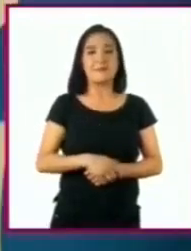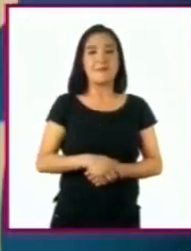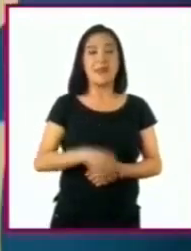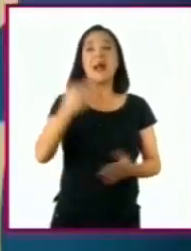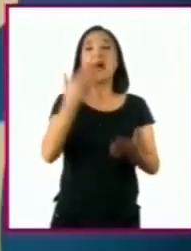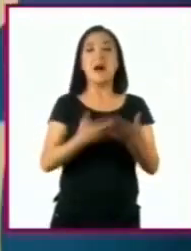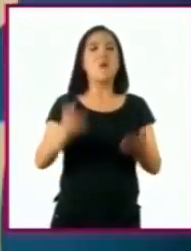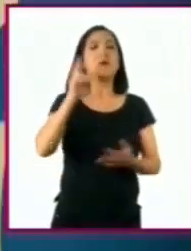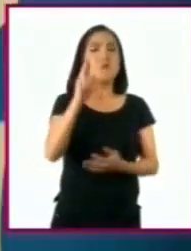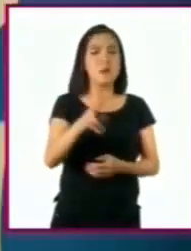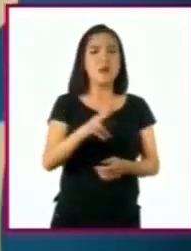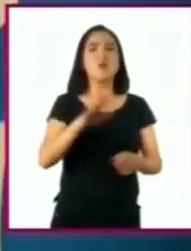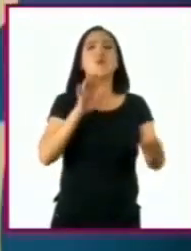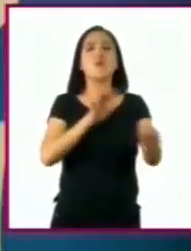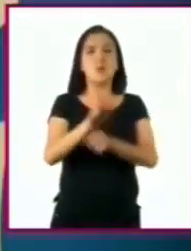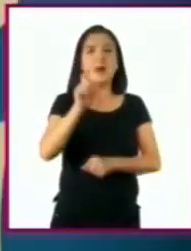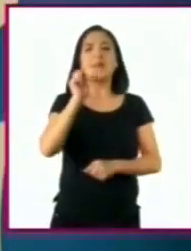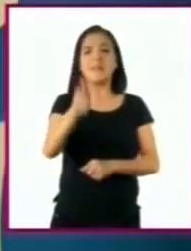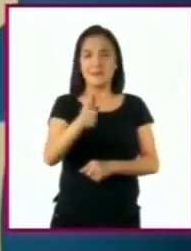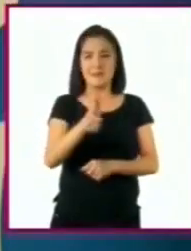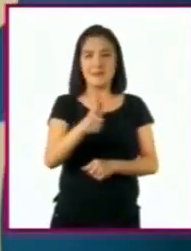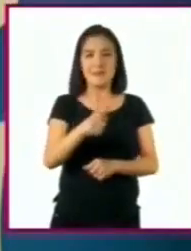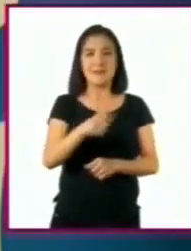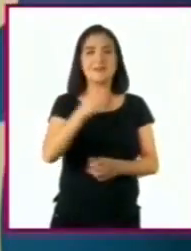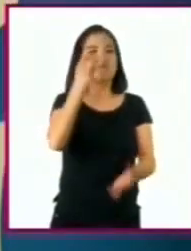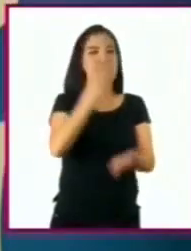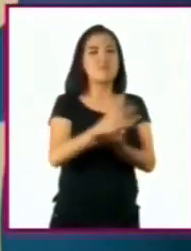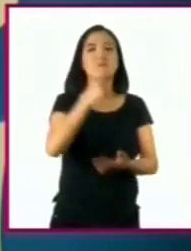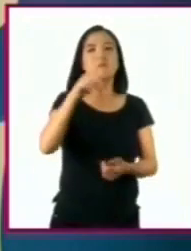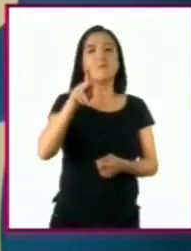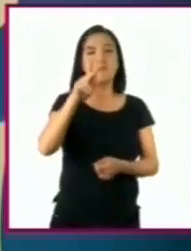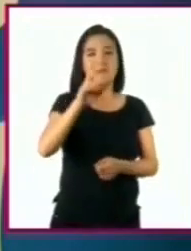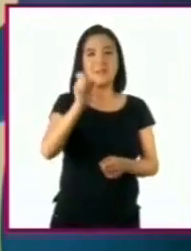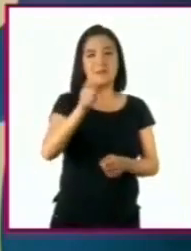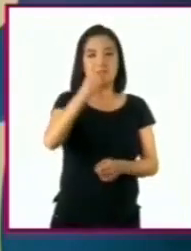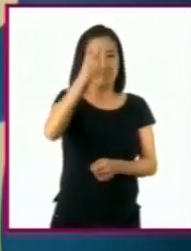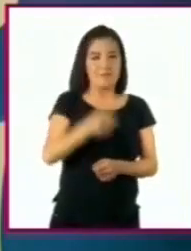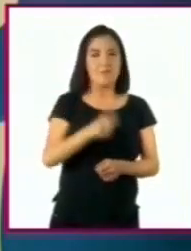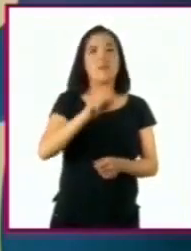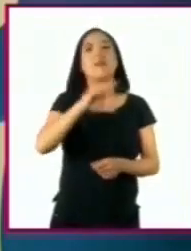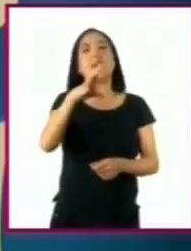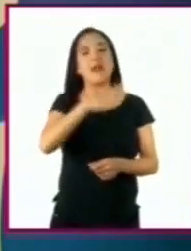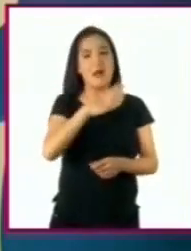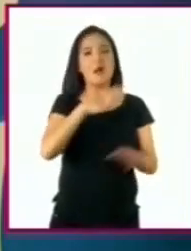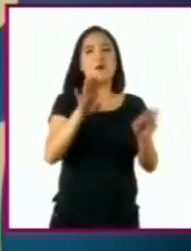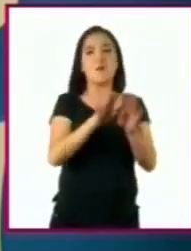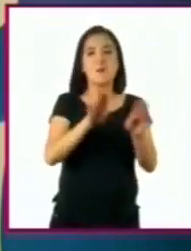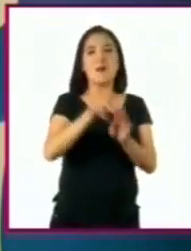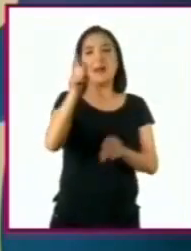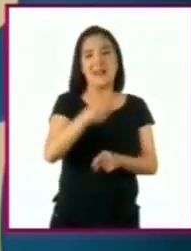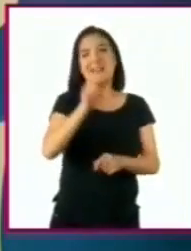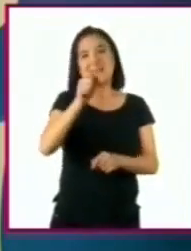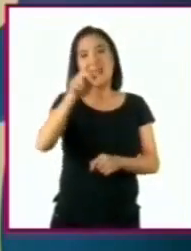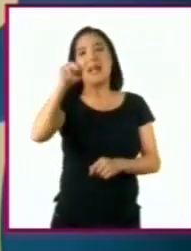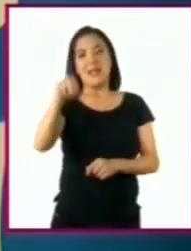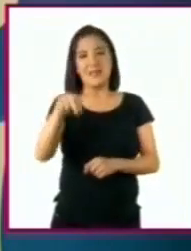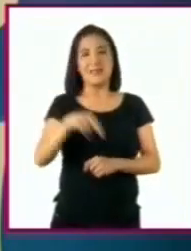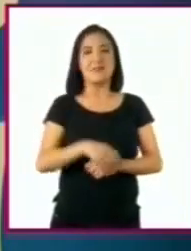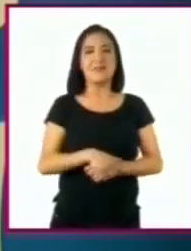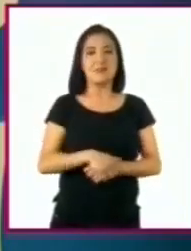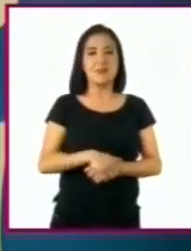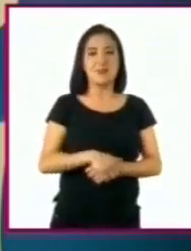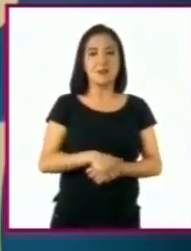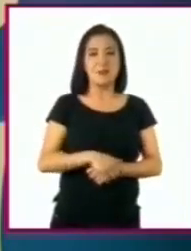Ahora veamos cuáles son los segmentos determinados por las paralelas en la otra recta, es decir, en la recta N.